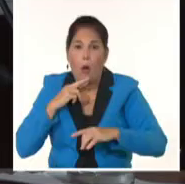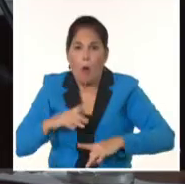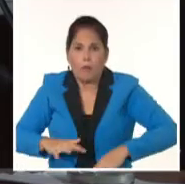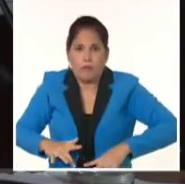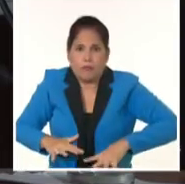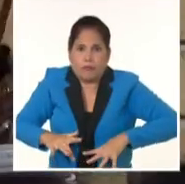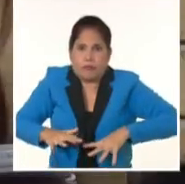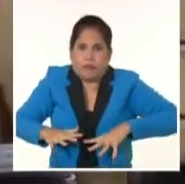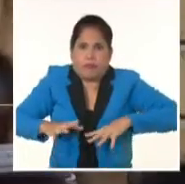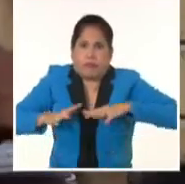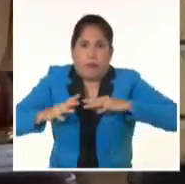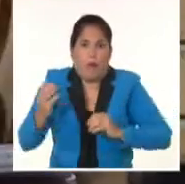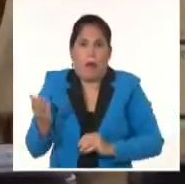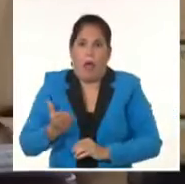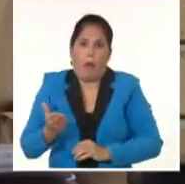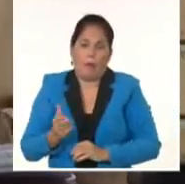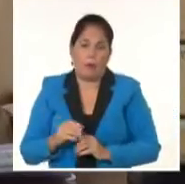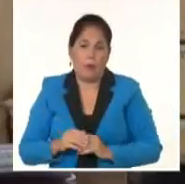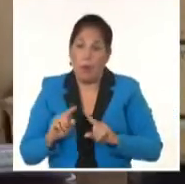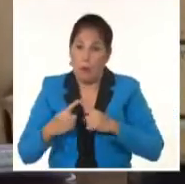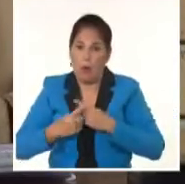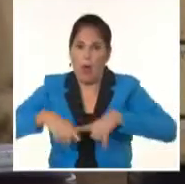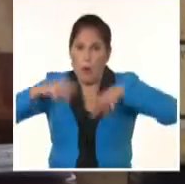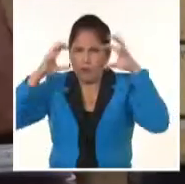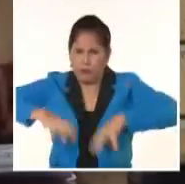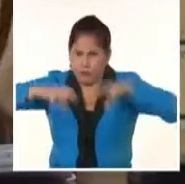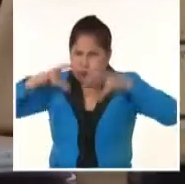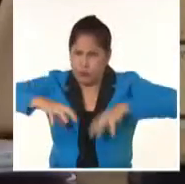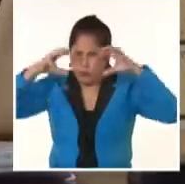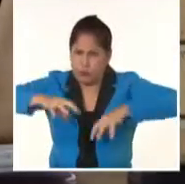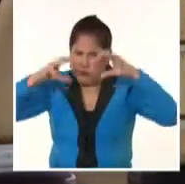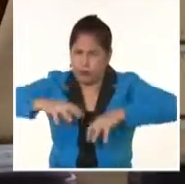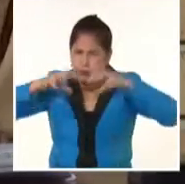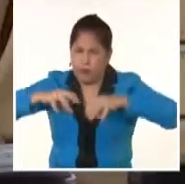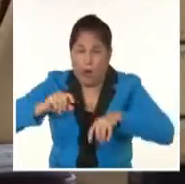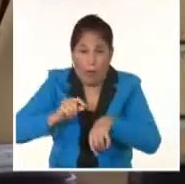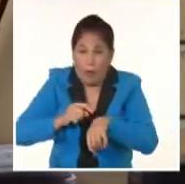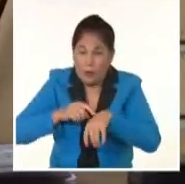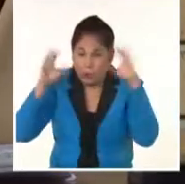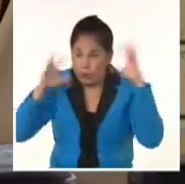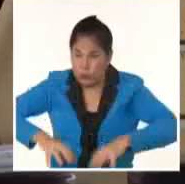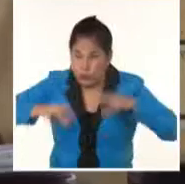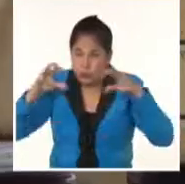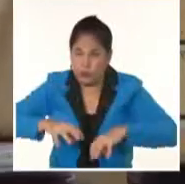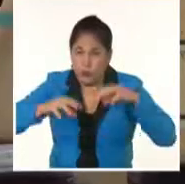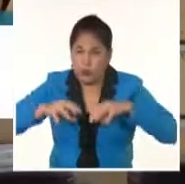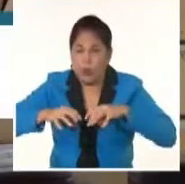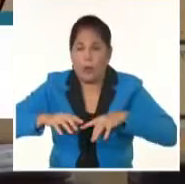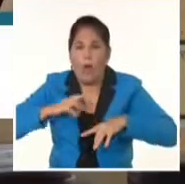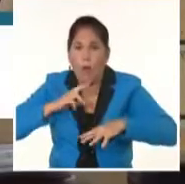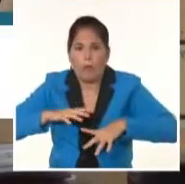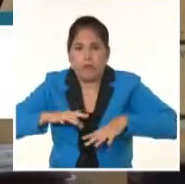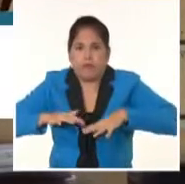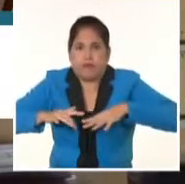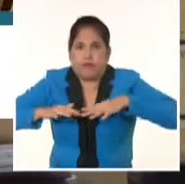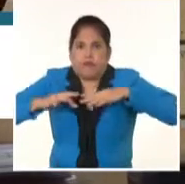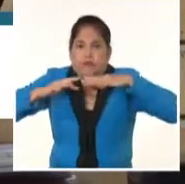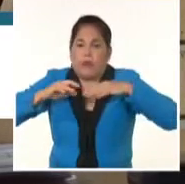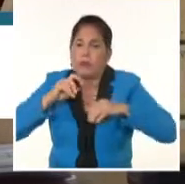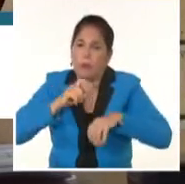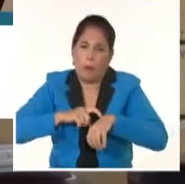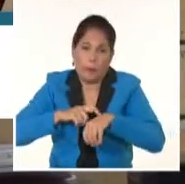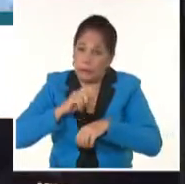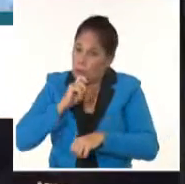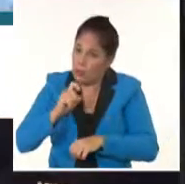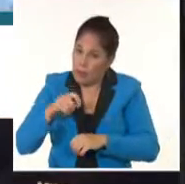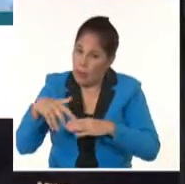muy violentas, fueron muy rápidas, o sea que en poco periodo de tiempo, y además fue en un momento muy difícil porque fue en